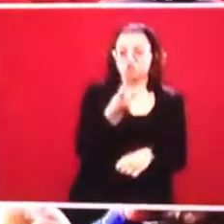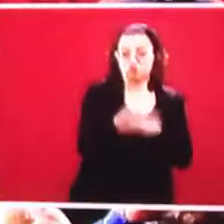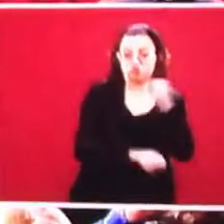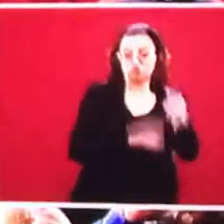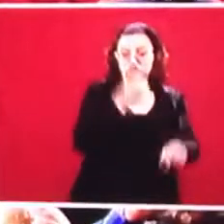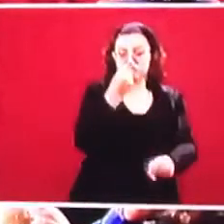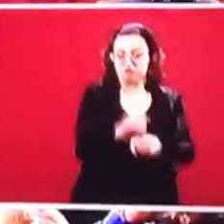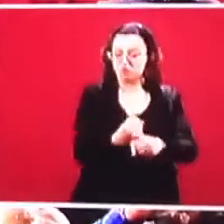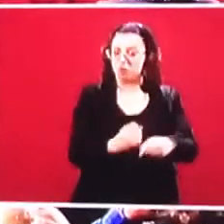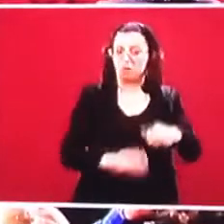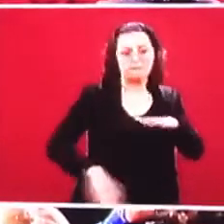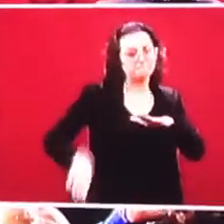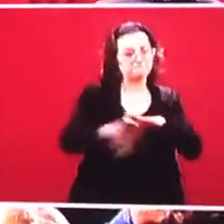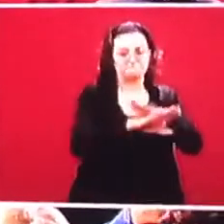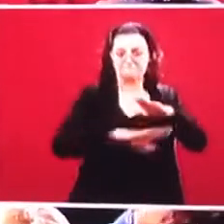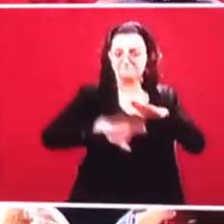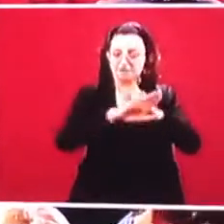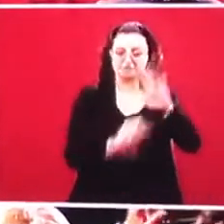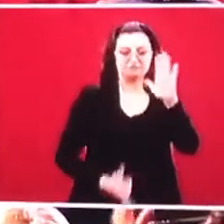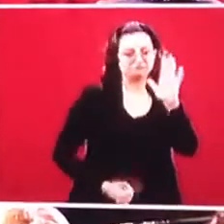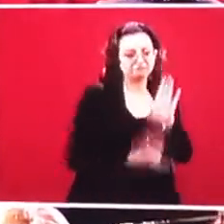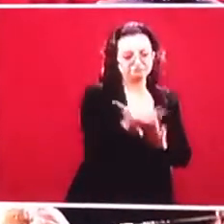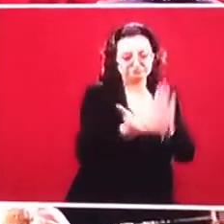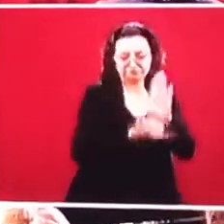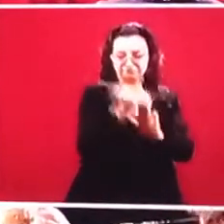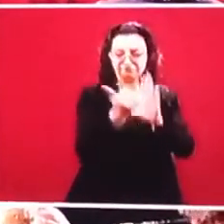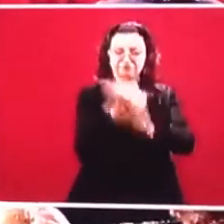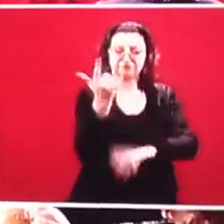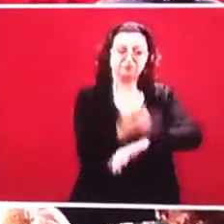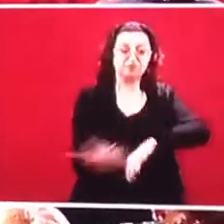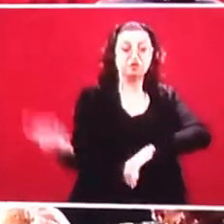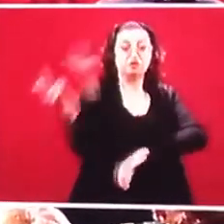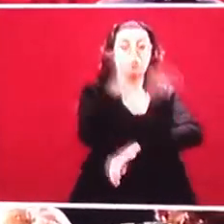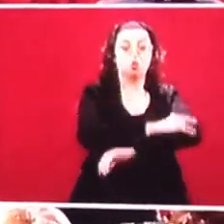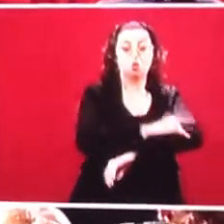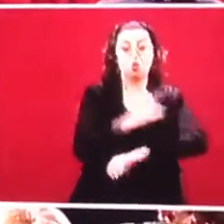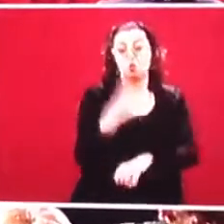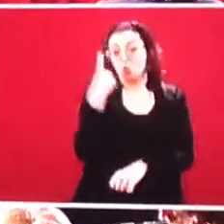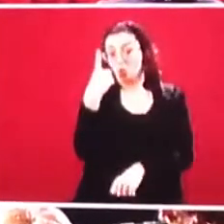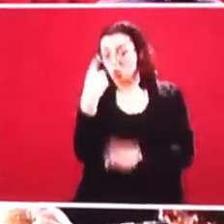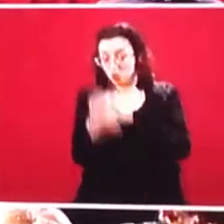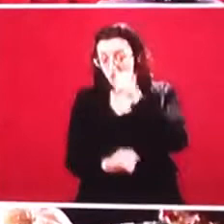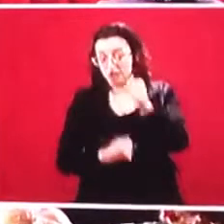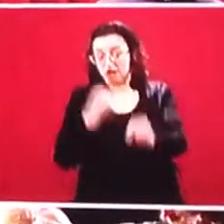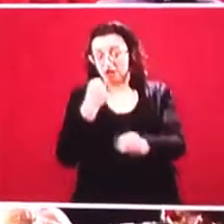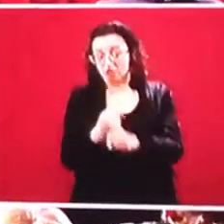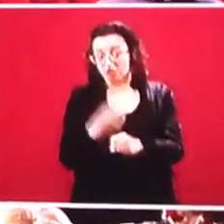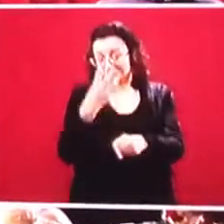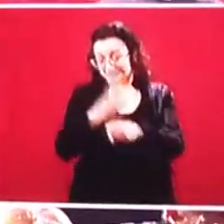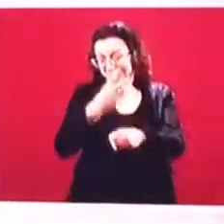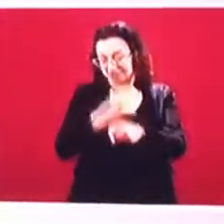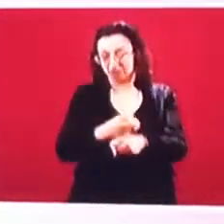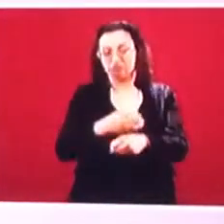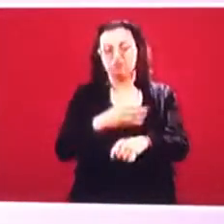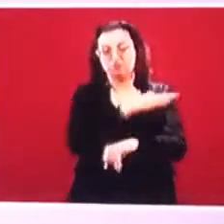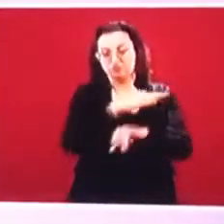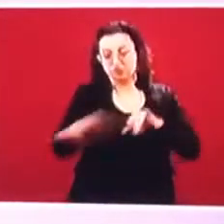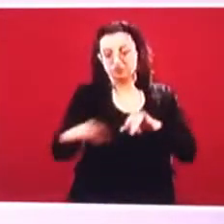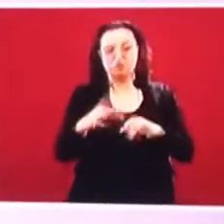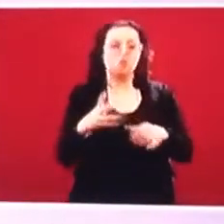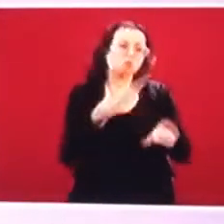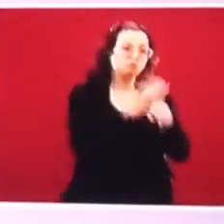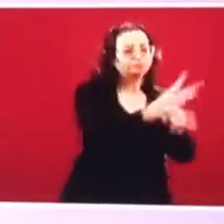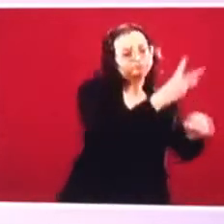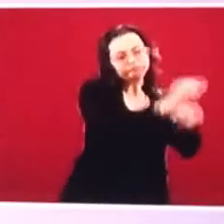de Adela Micha que se transmite ahí por la radiodifusora nacional del diario El Heraldo. En